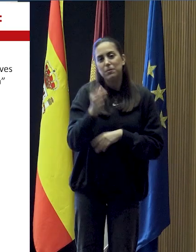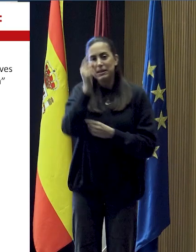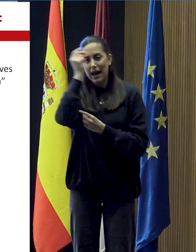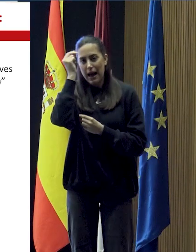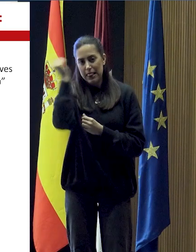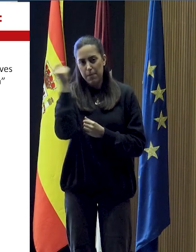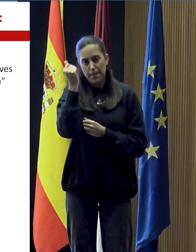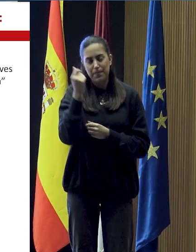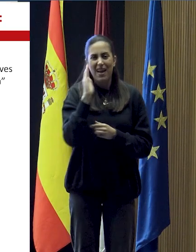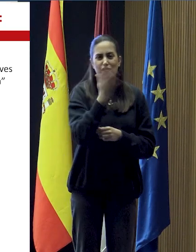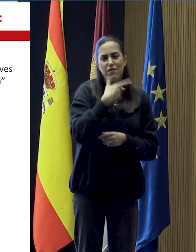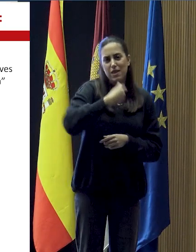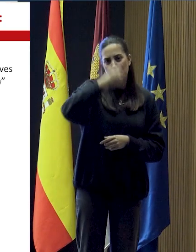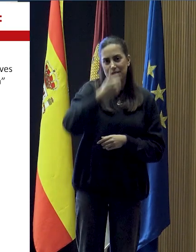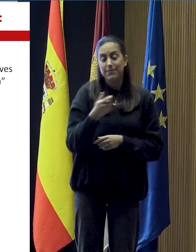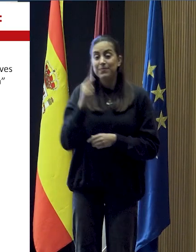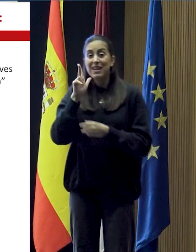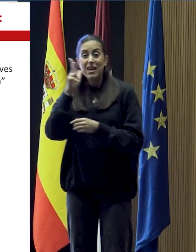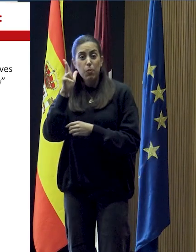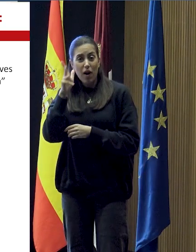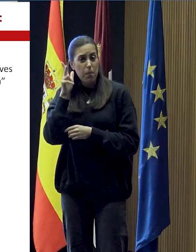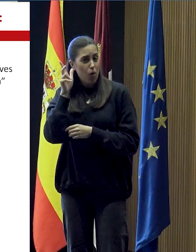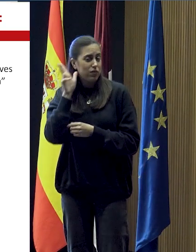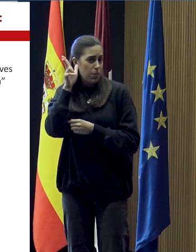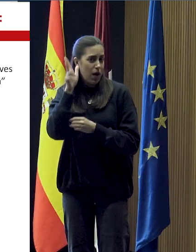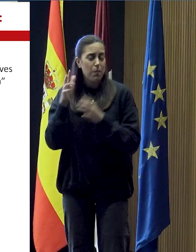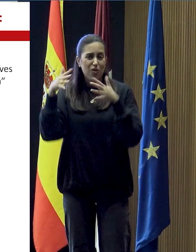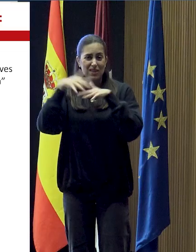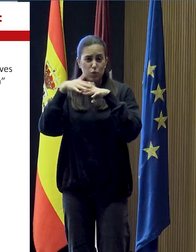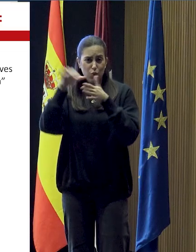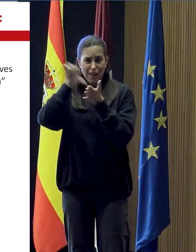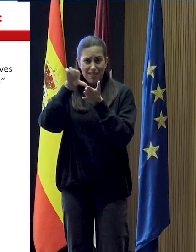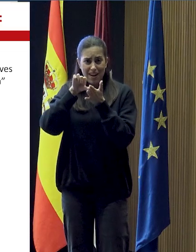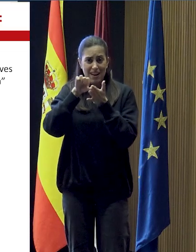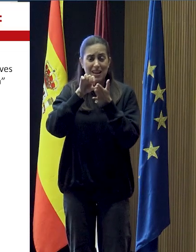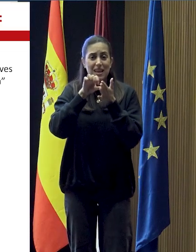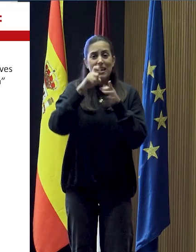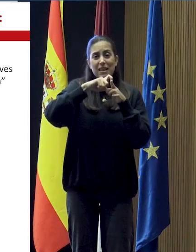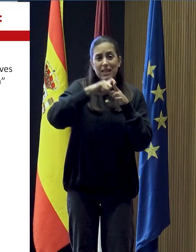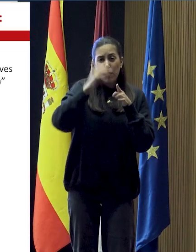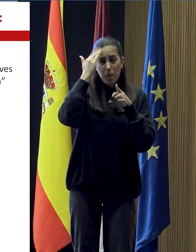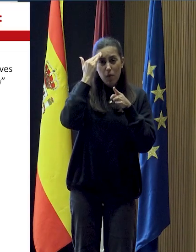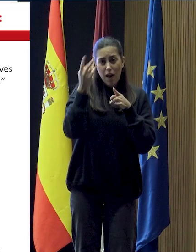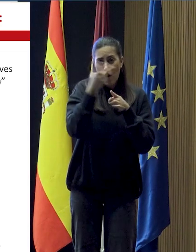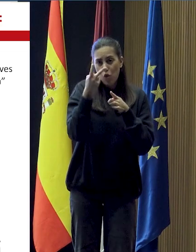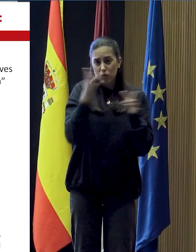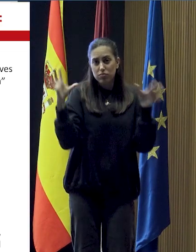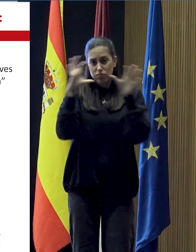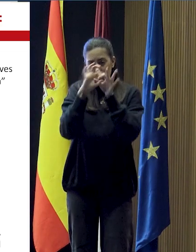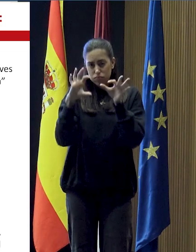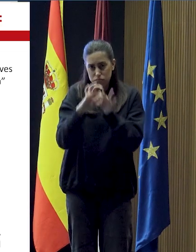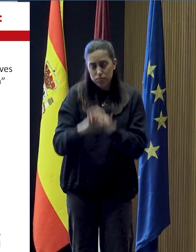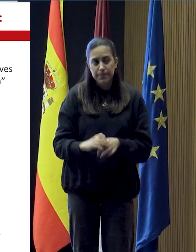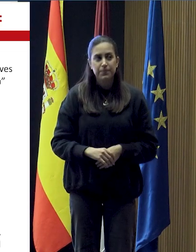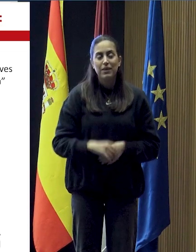Alzheimer. Y, por tanto, el hipocampo es una estructura central que está relacionada con estos tipos de memoria. El otro tipo de